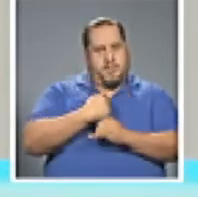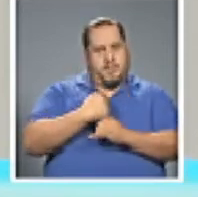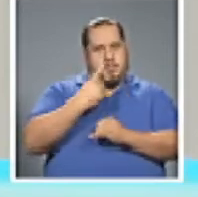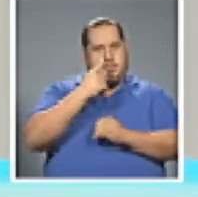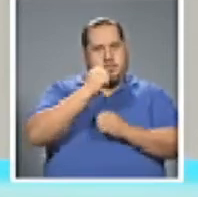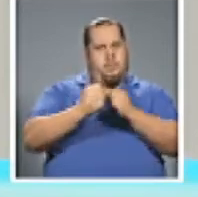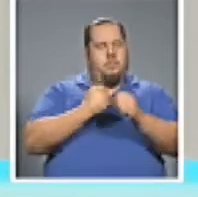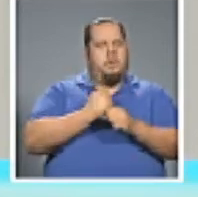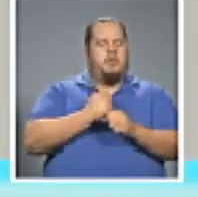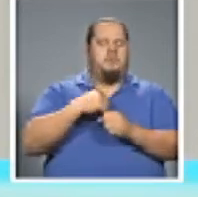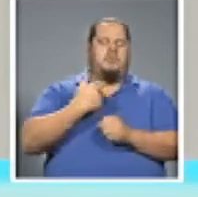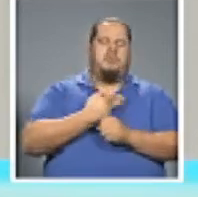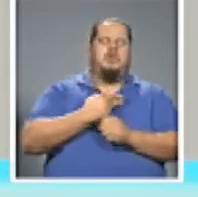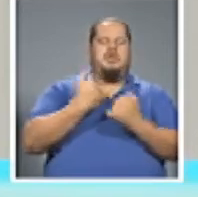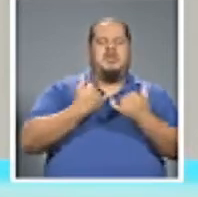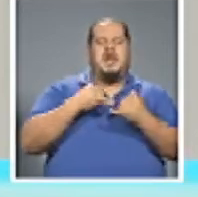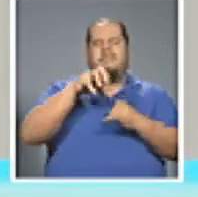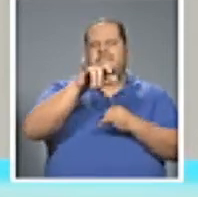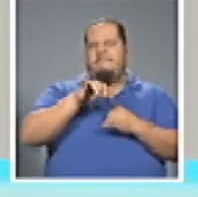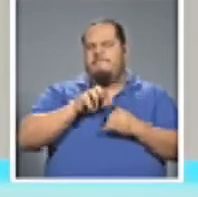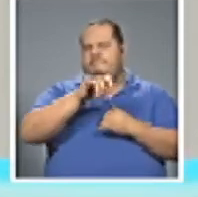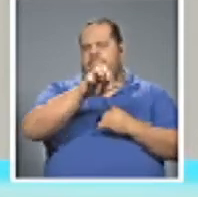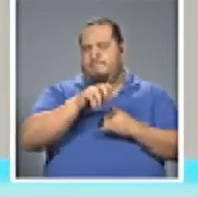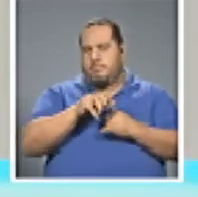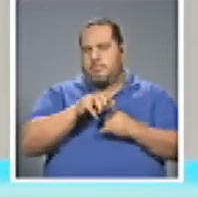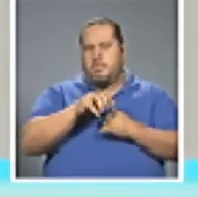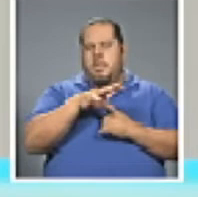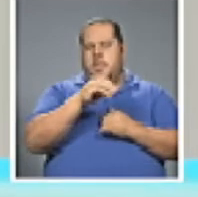hecho un cálculo propio,